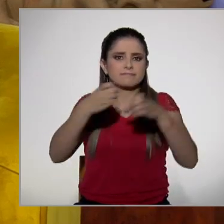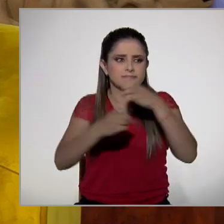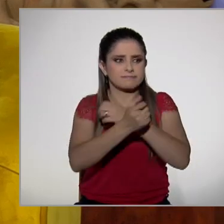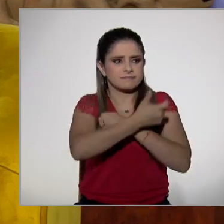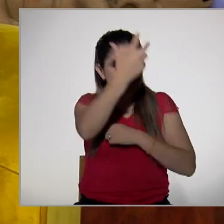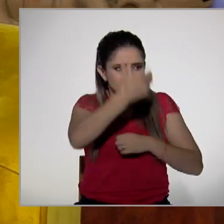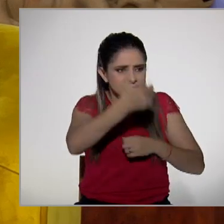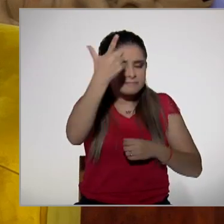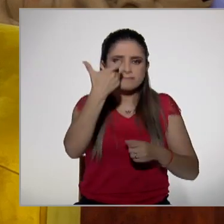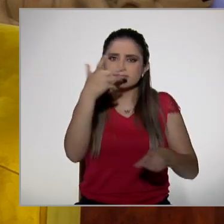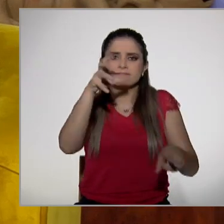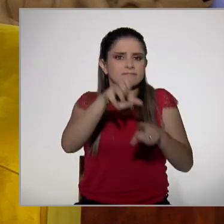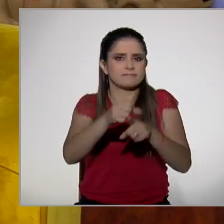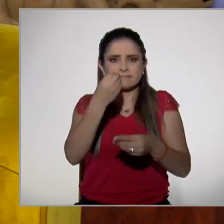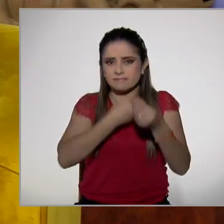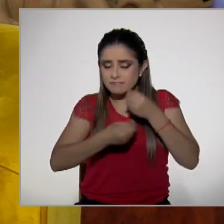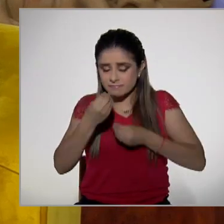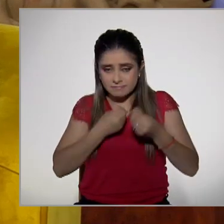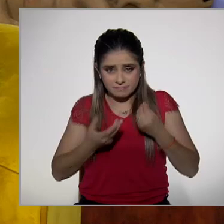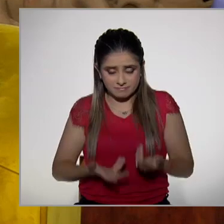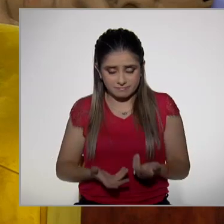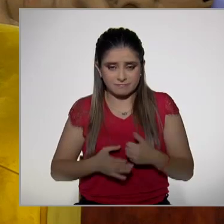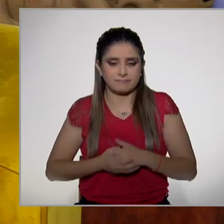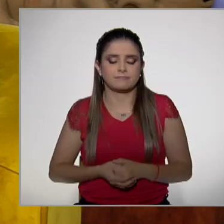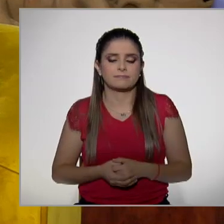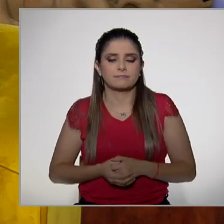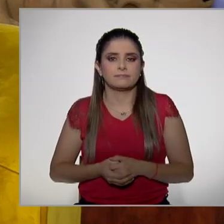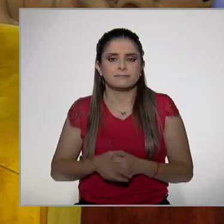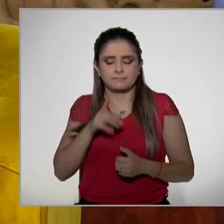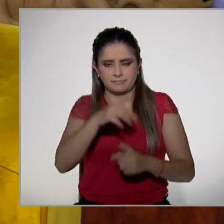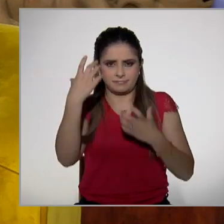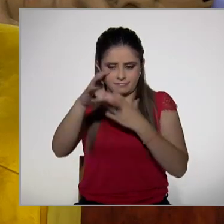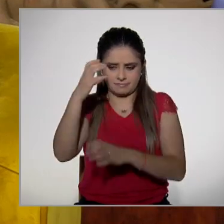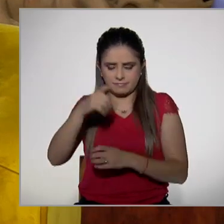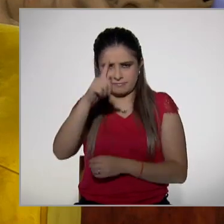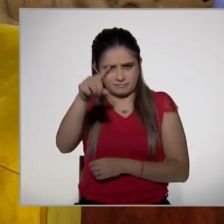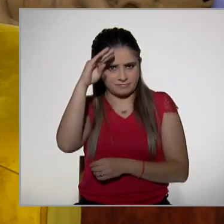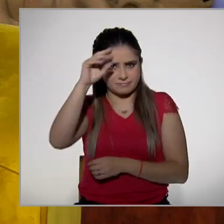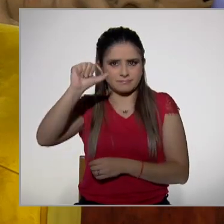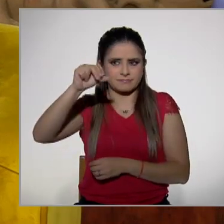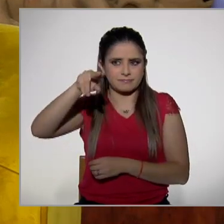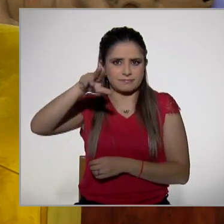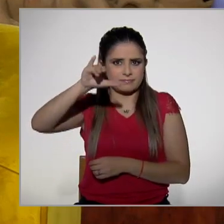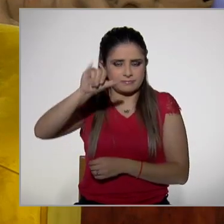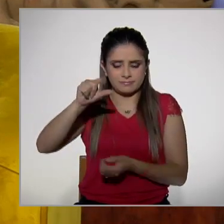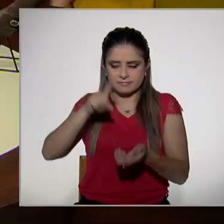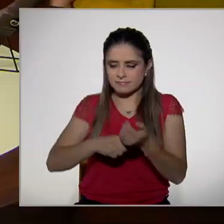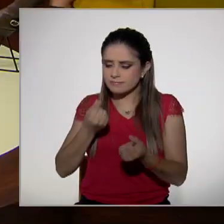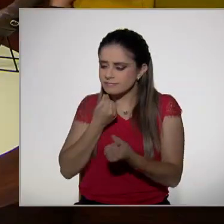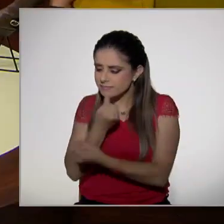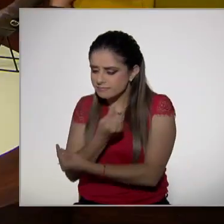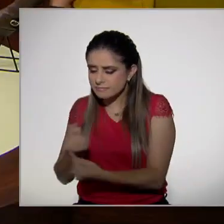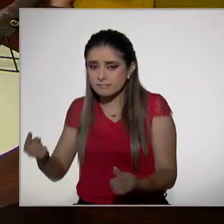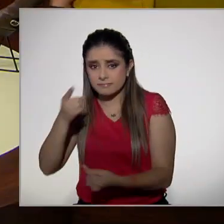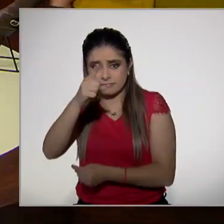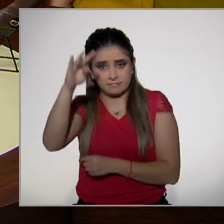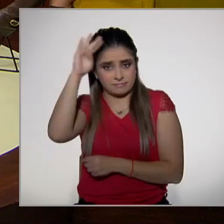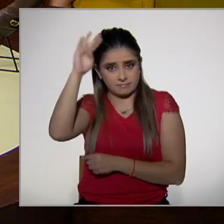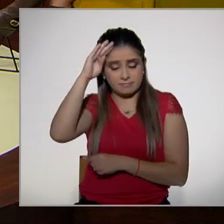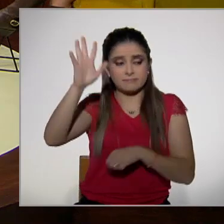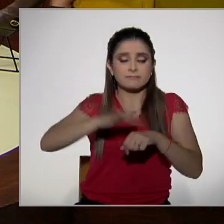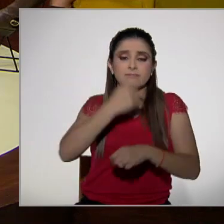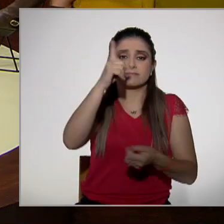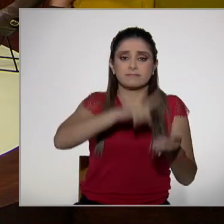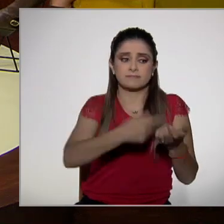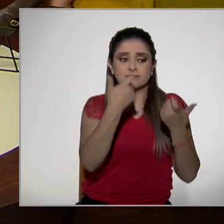incluso cuando uno lee pareciera que anemia en los niños y está asociada a los recursos